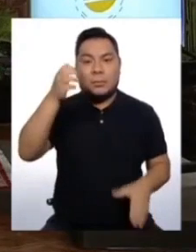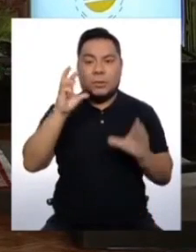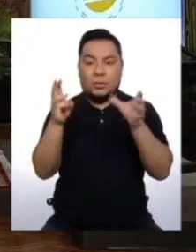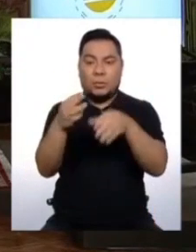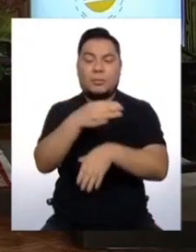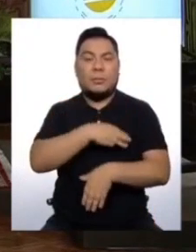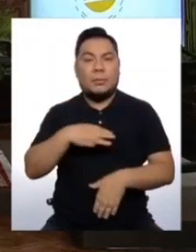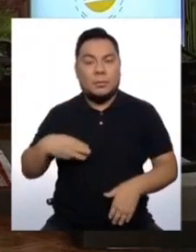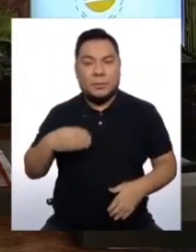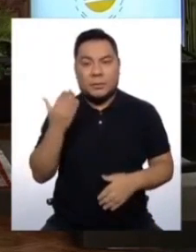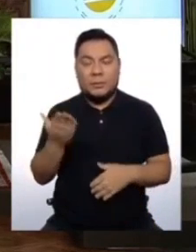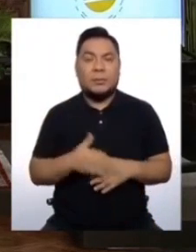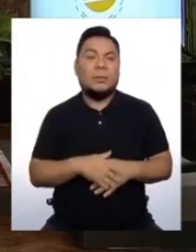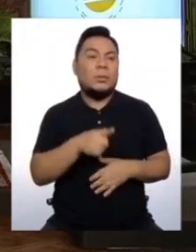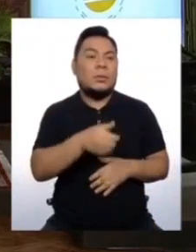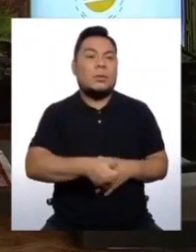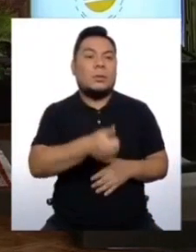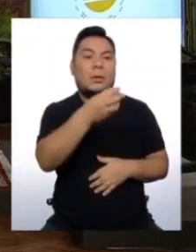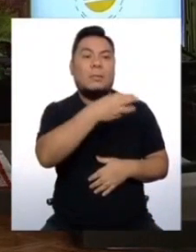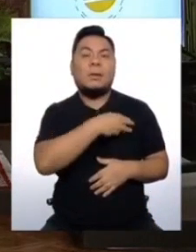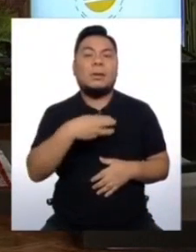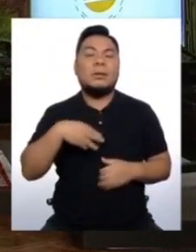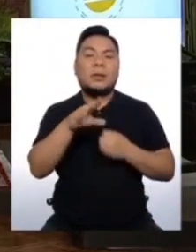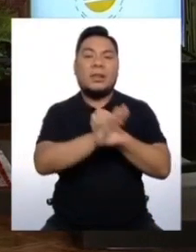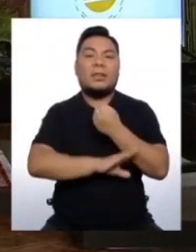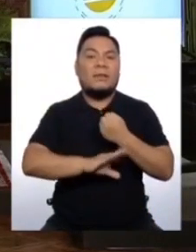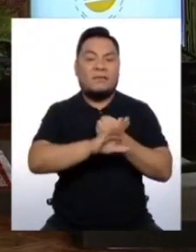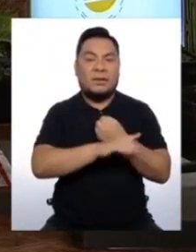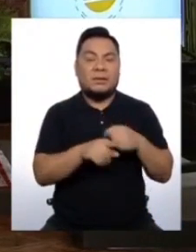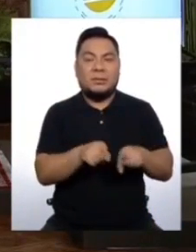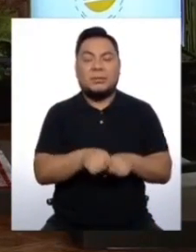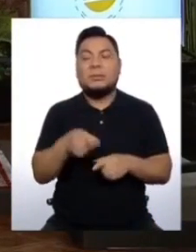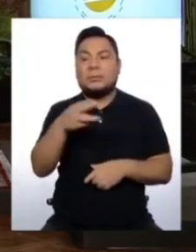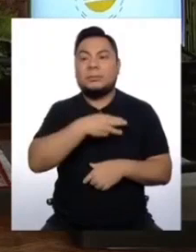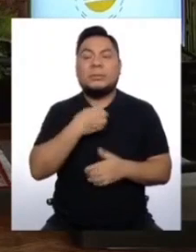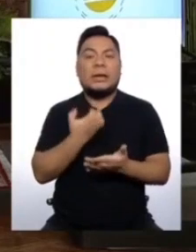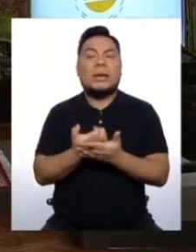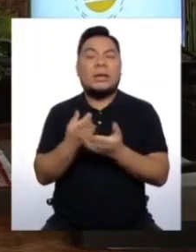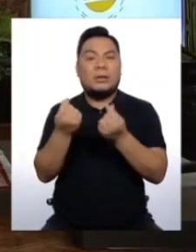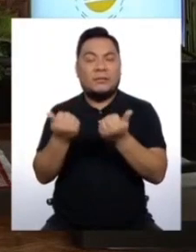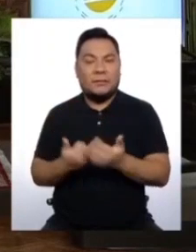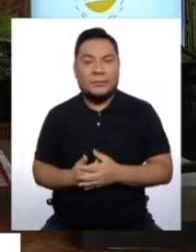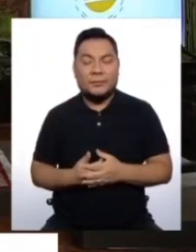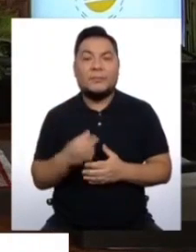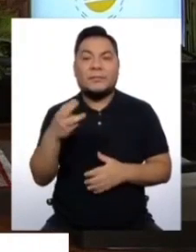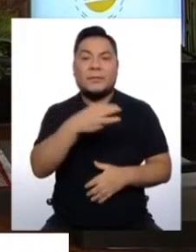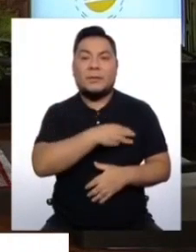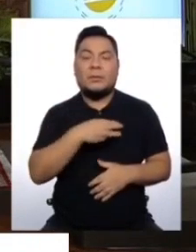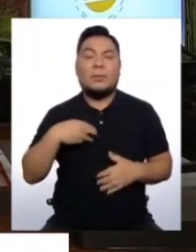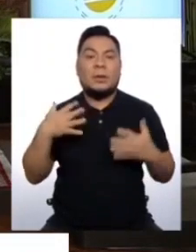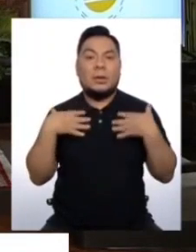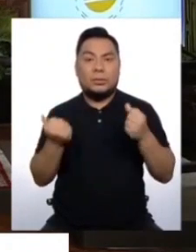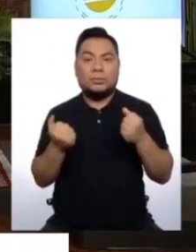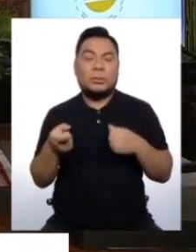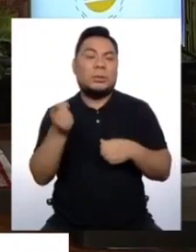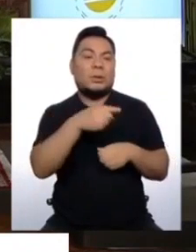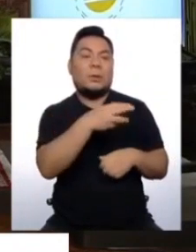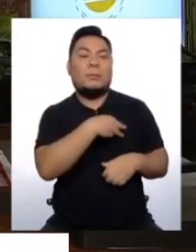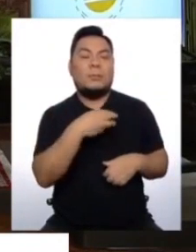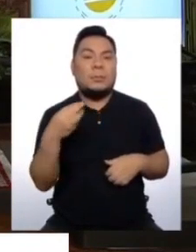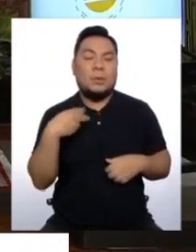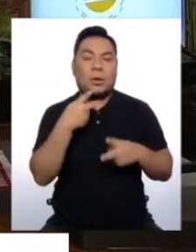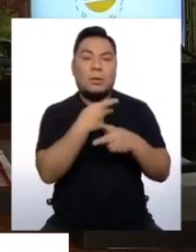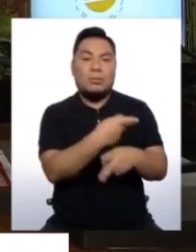Consejo de Ministros, el ministro de Defensa, la ministra de Economía y Finanzas, el ministro de Salud, la ministra